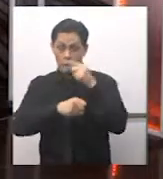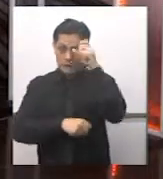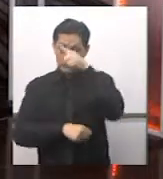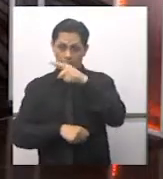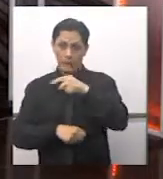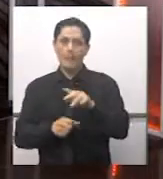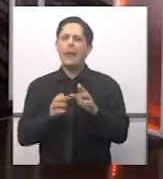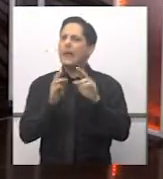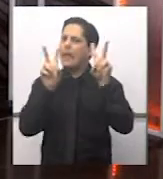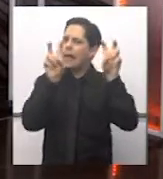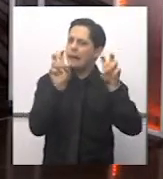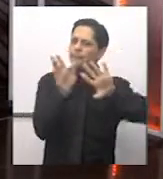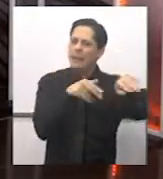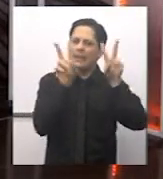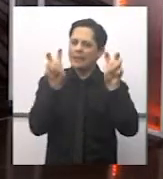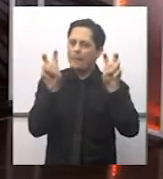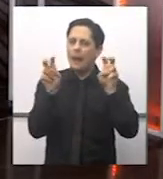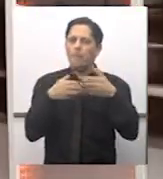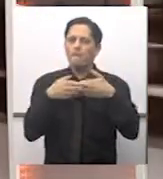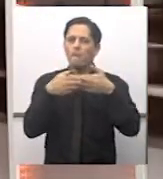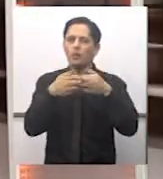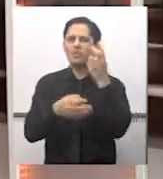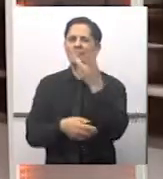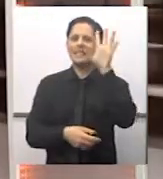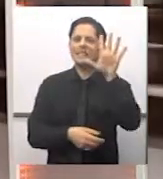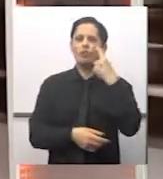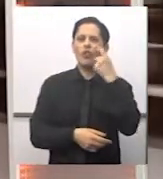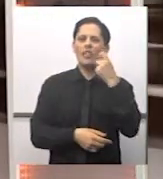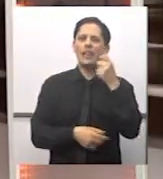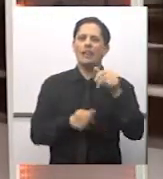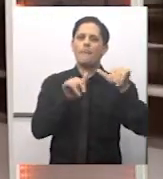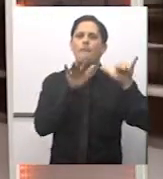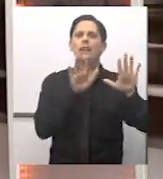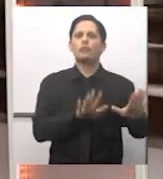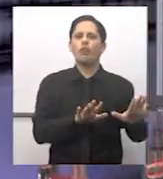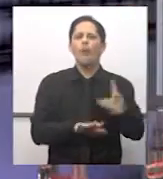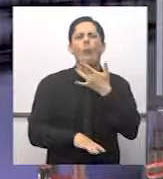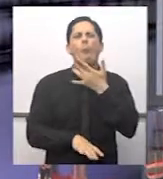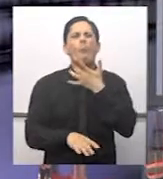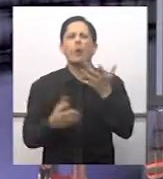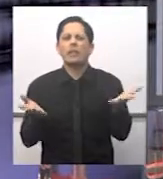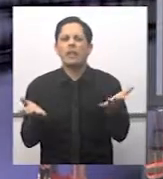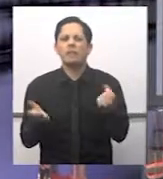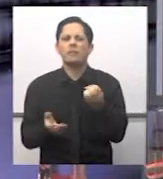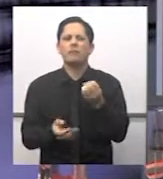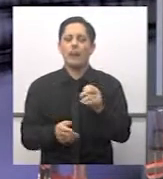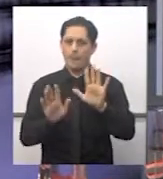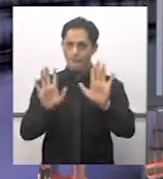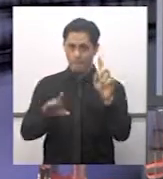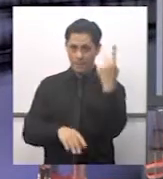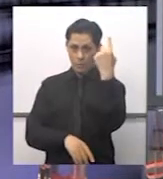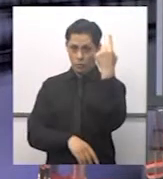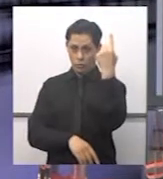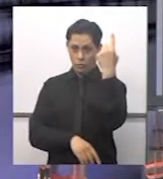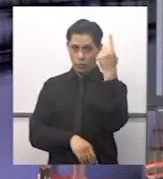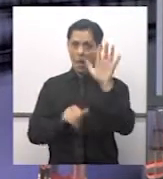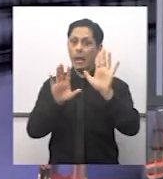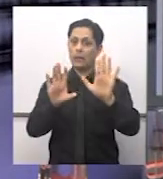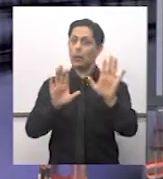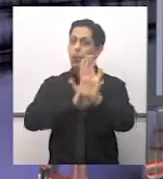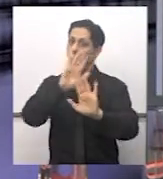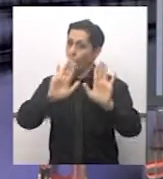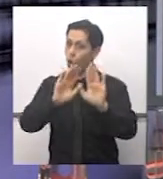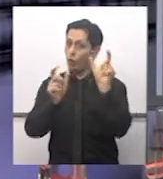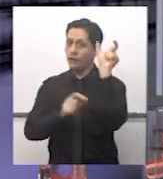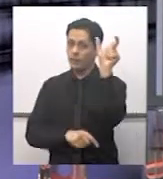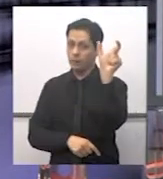Sí. 35 días de paralización. Sí. ¿Por qué se llega a tanto? Primero hay que tener una precaución en los términos. No